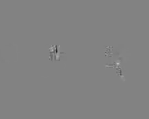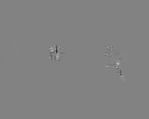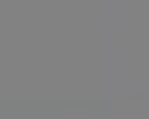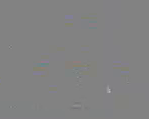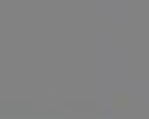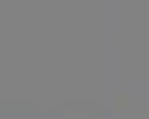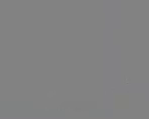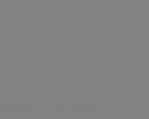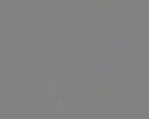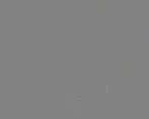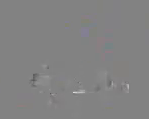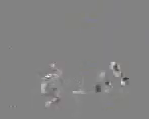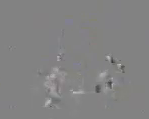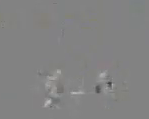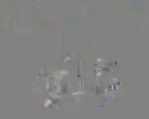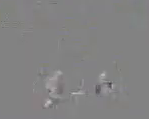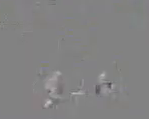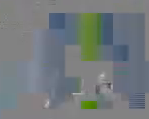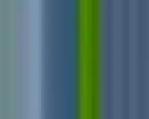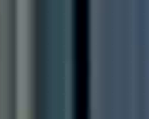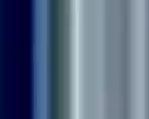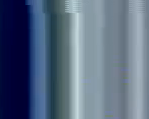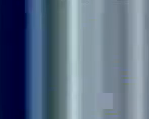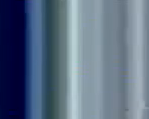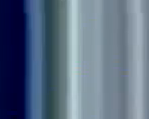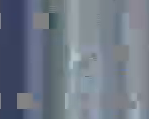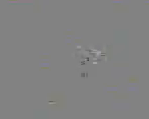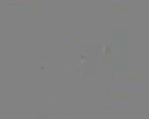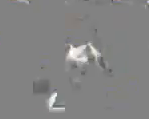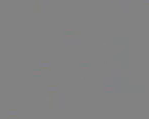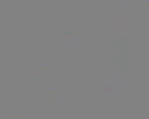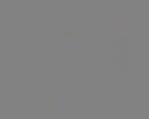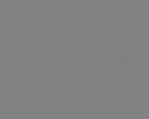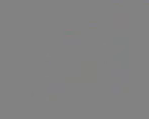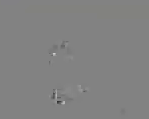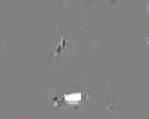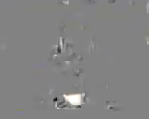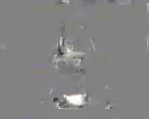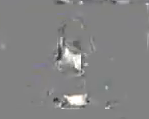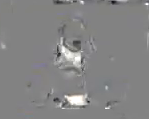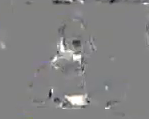para estimular el amor a su comunidad, a la patria.